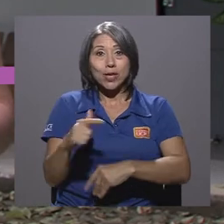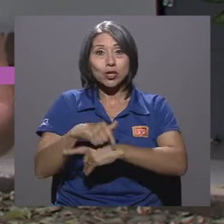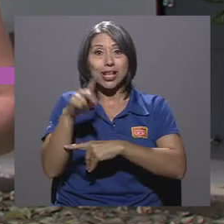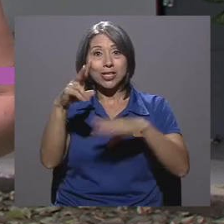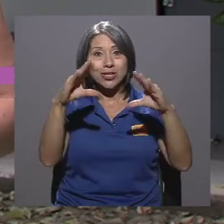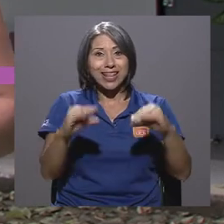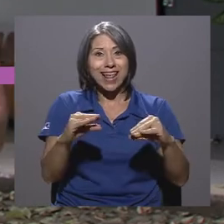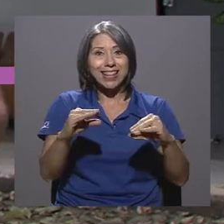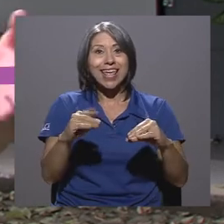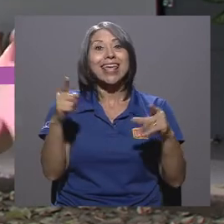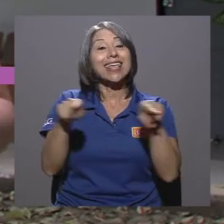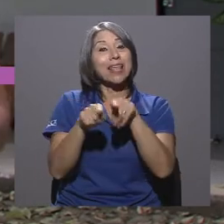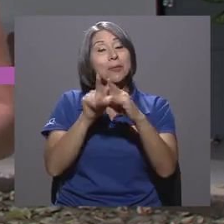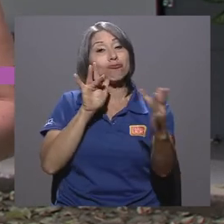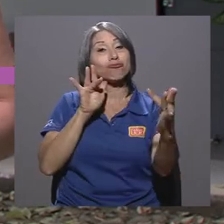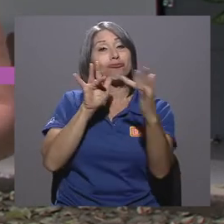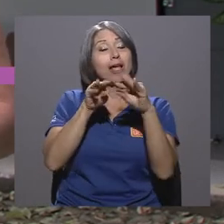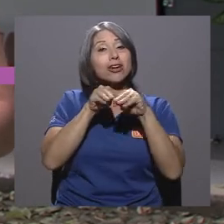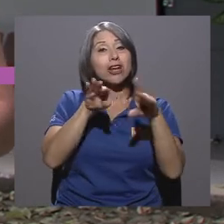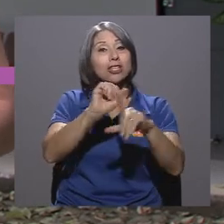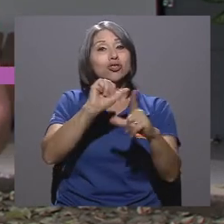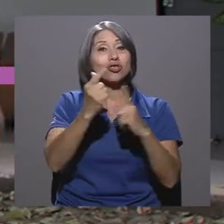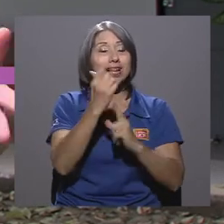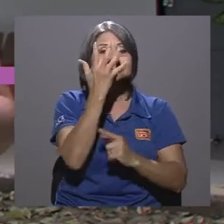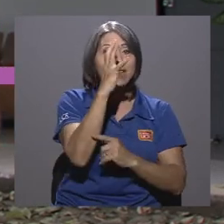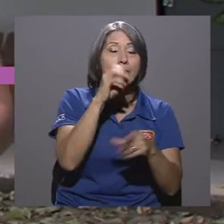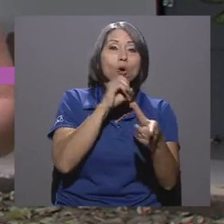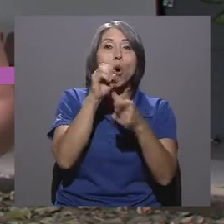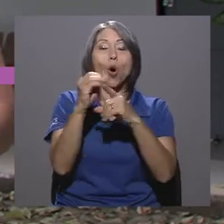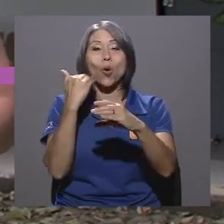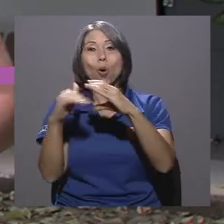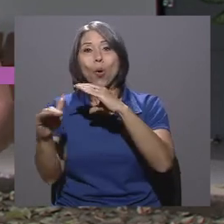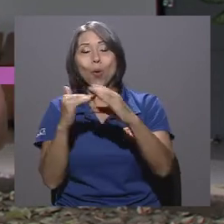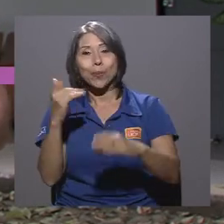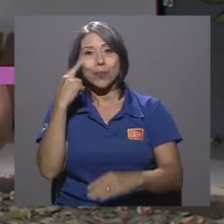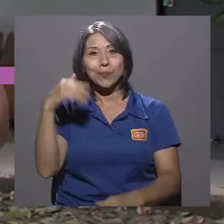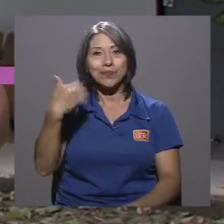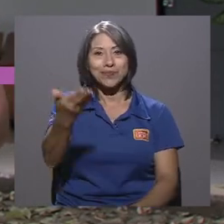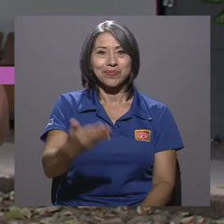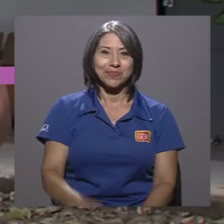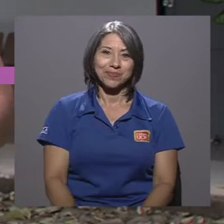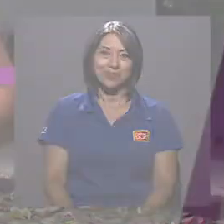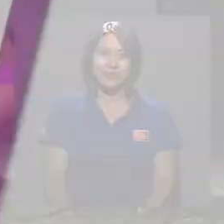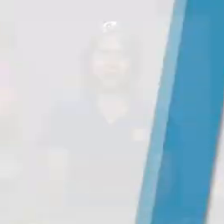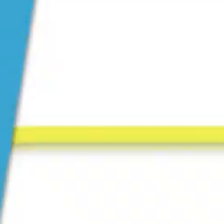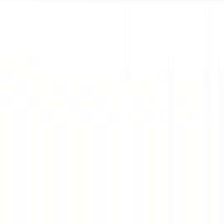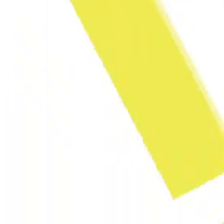2 de la tarde y que nos sigan en nuestras redes sociales, en Facebook o en el correo electrónico. Hasta pronto.